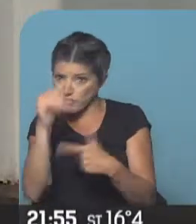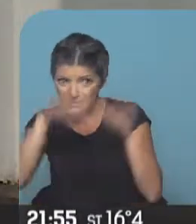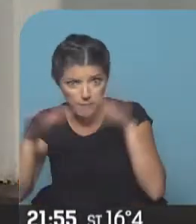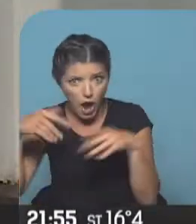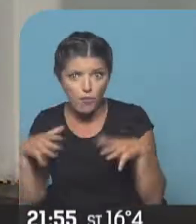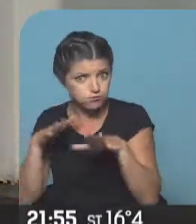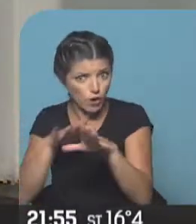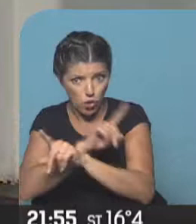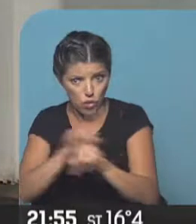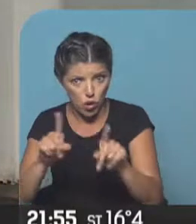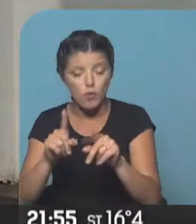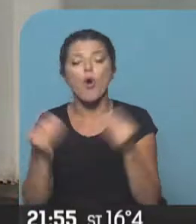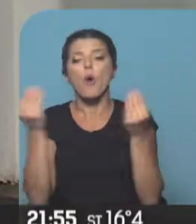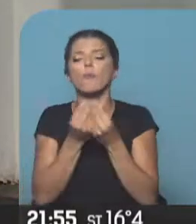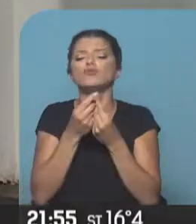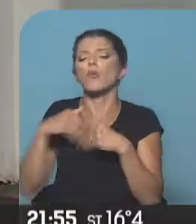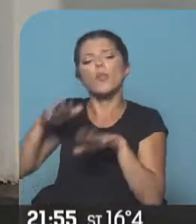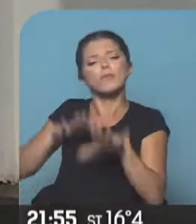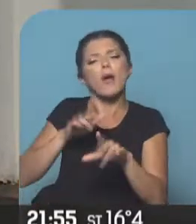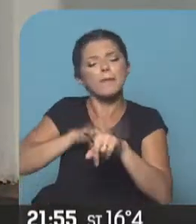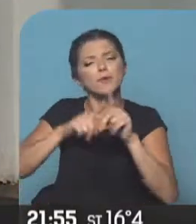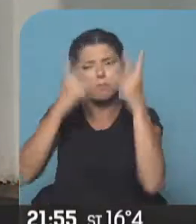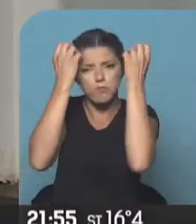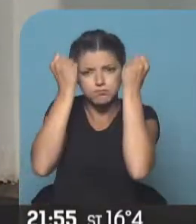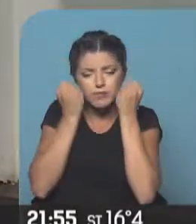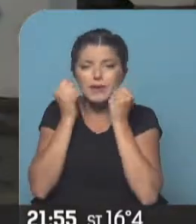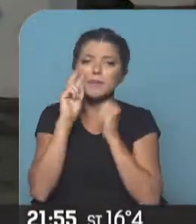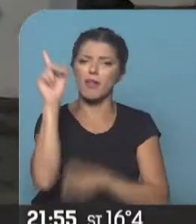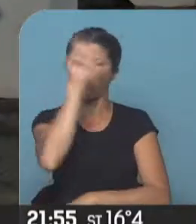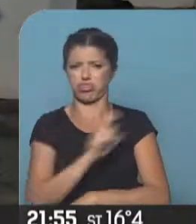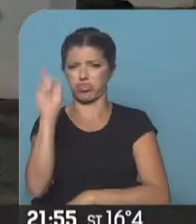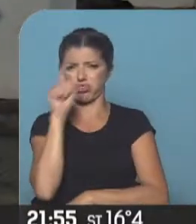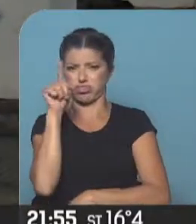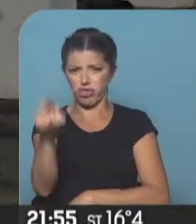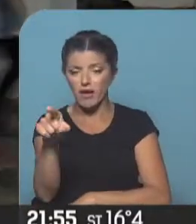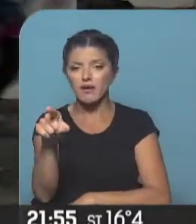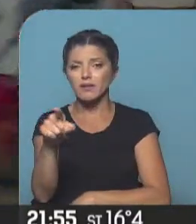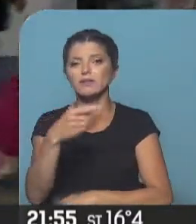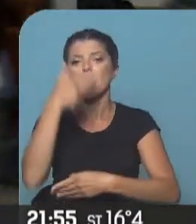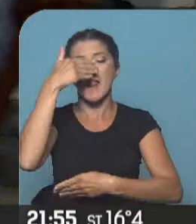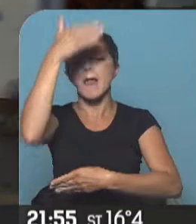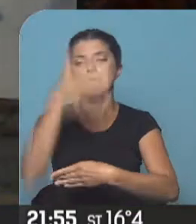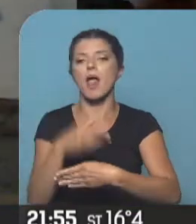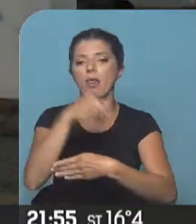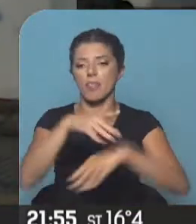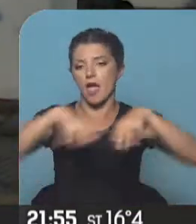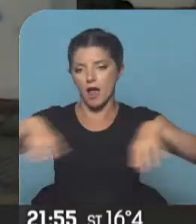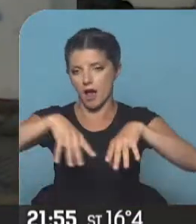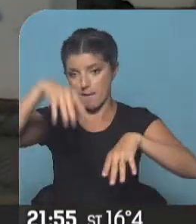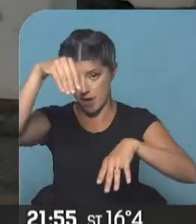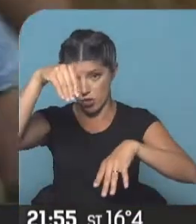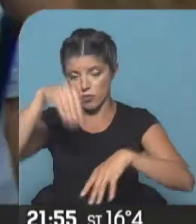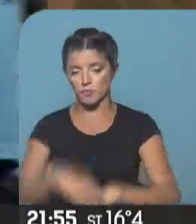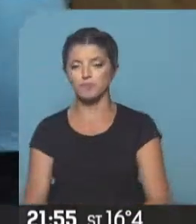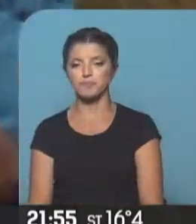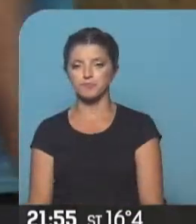movilización. Muchos de ellos encapuchados haciendo estas pintadas que están viendo ustedes ahora en la fachada del Cabildo. Rápidamente